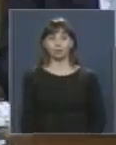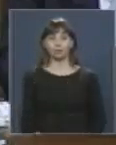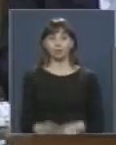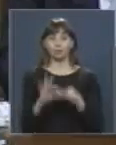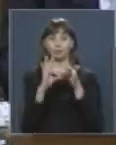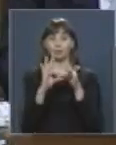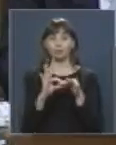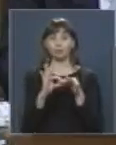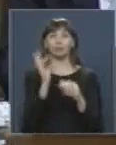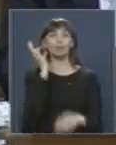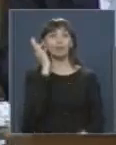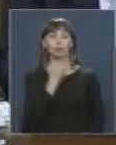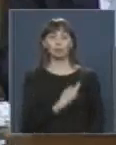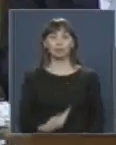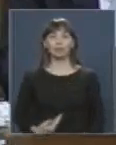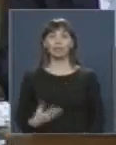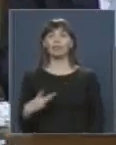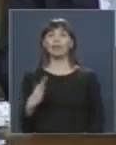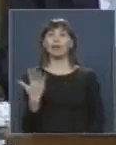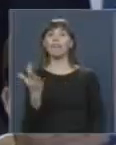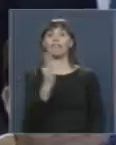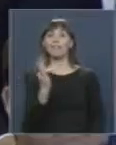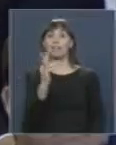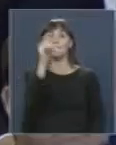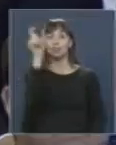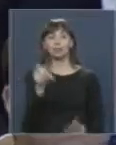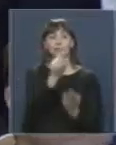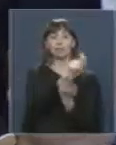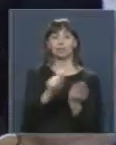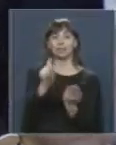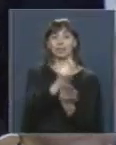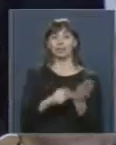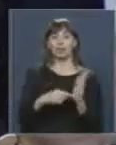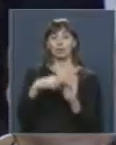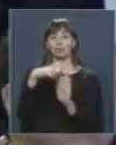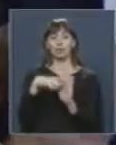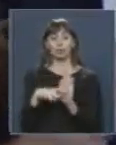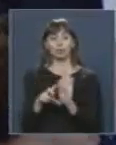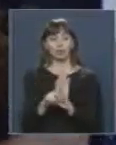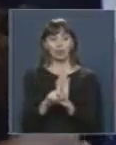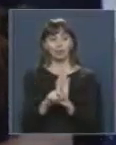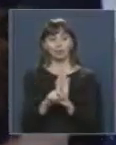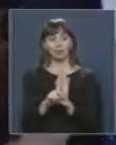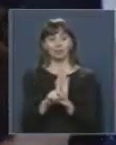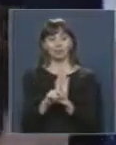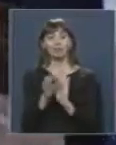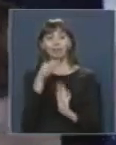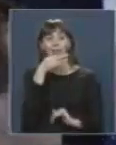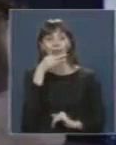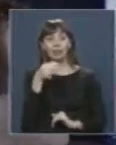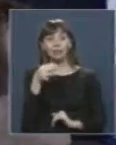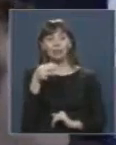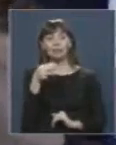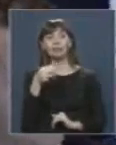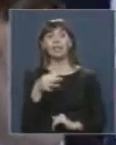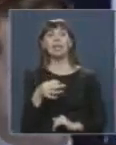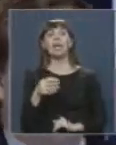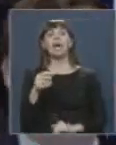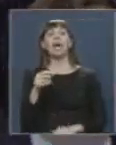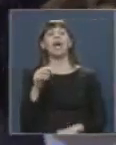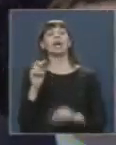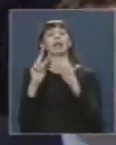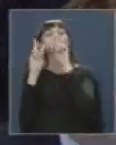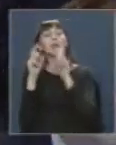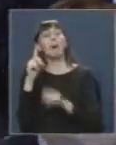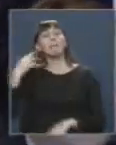Gracias, presidenta. Felicitar a los autores del proyecto e indicar que, sin duda, las prioridades de hoy no son las